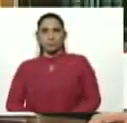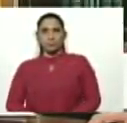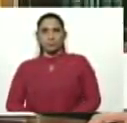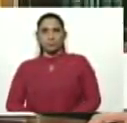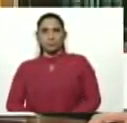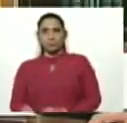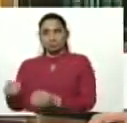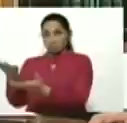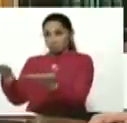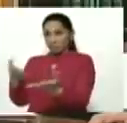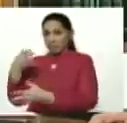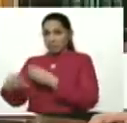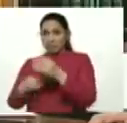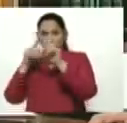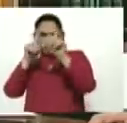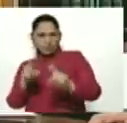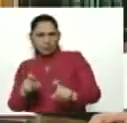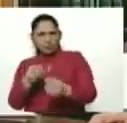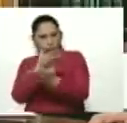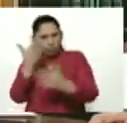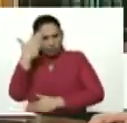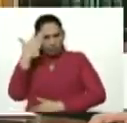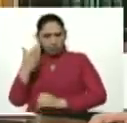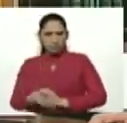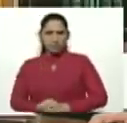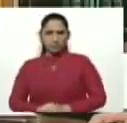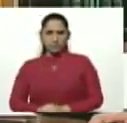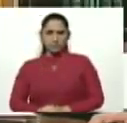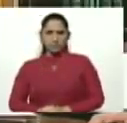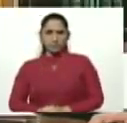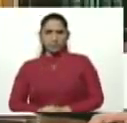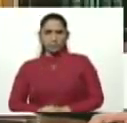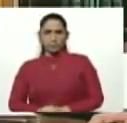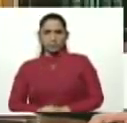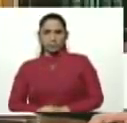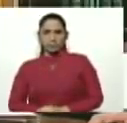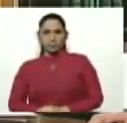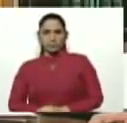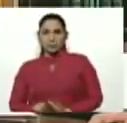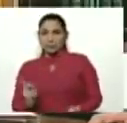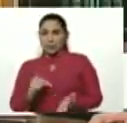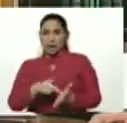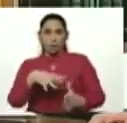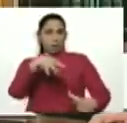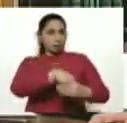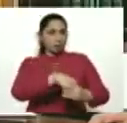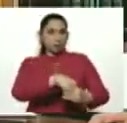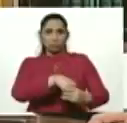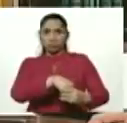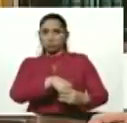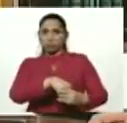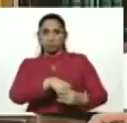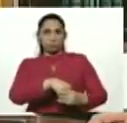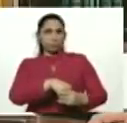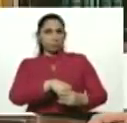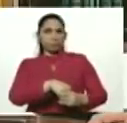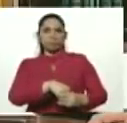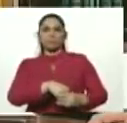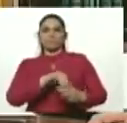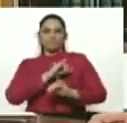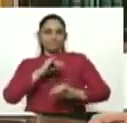Allí le hacemos los exámenes, saben ustedes, los exámenes al llegar, cuarentena, trato